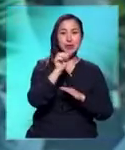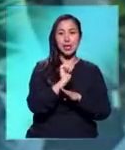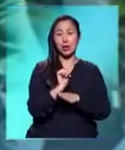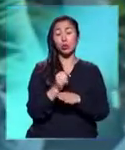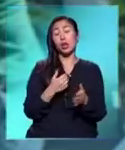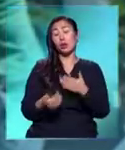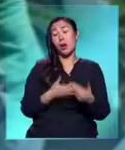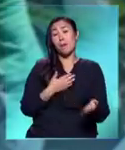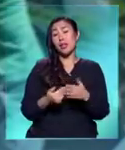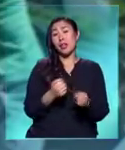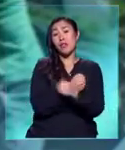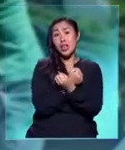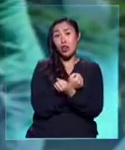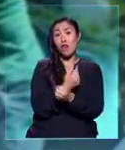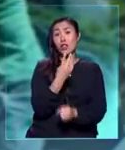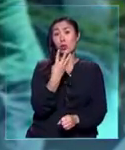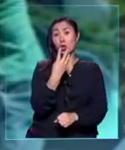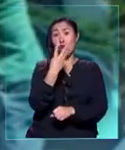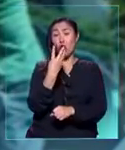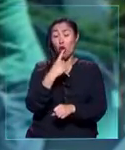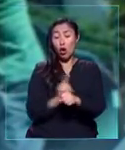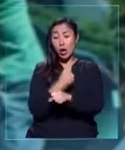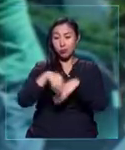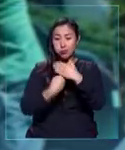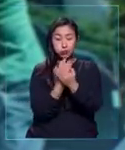Carabineros no puede tener vigilancia las 24 horas del día,